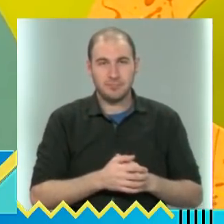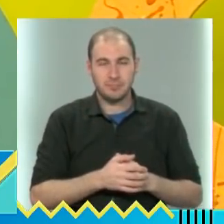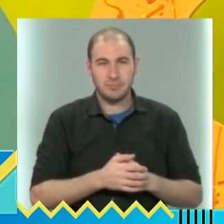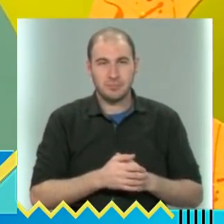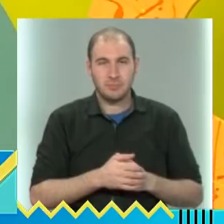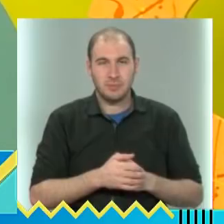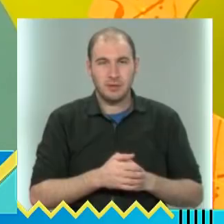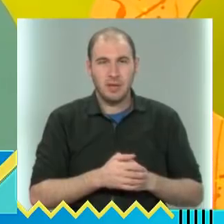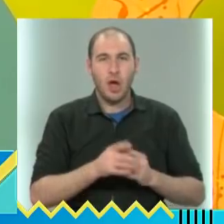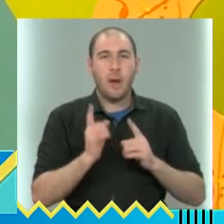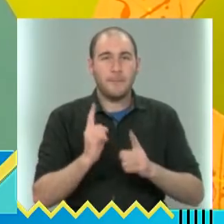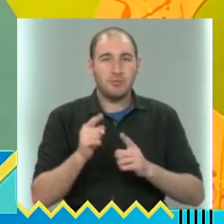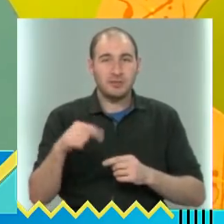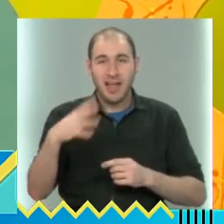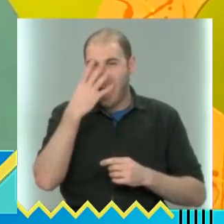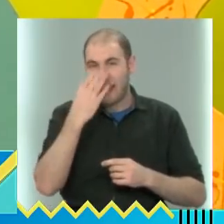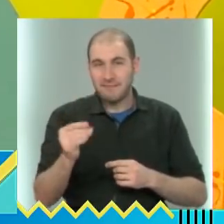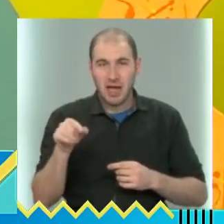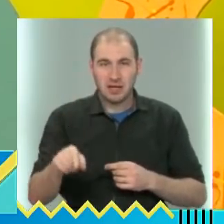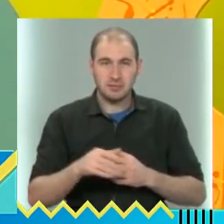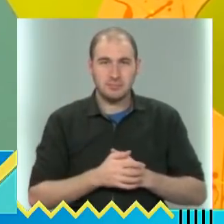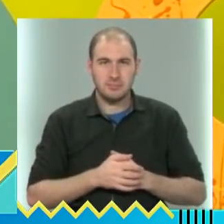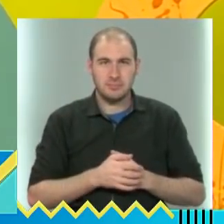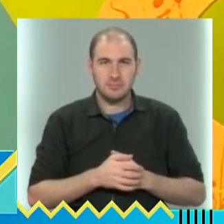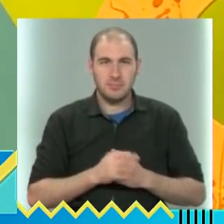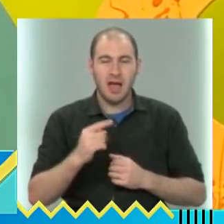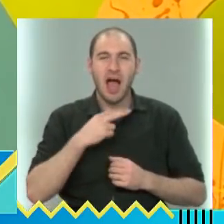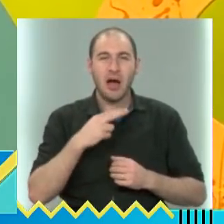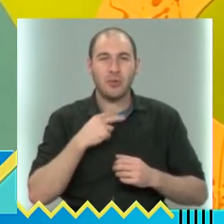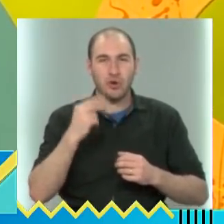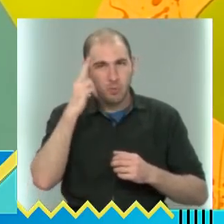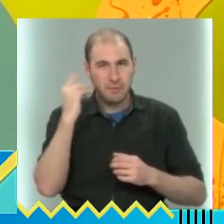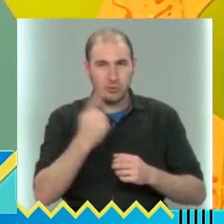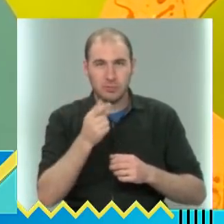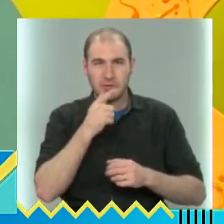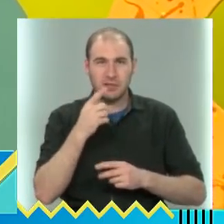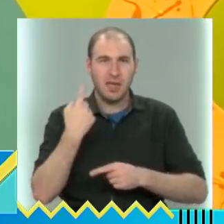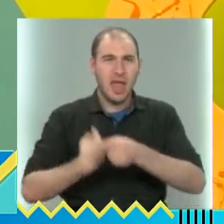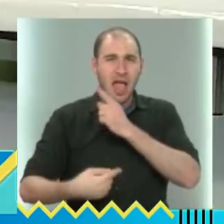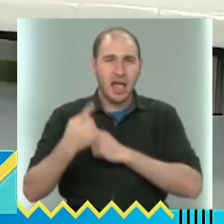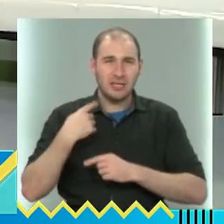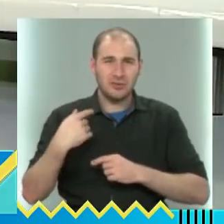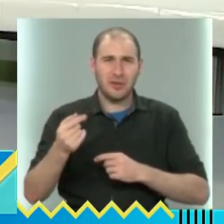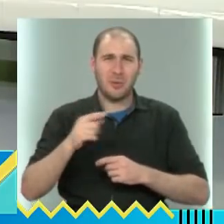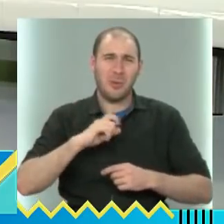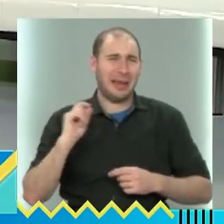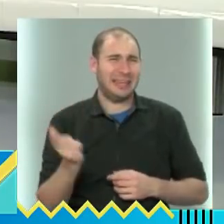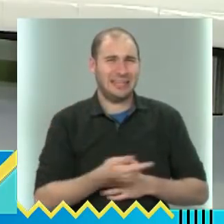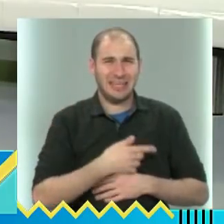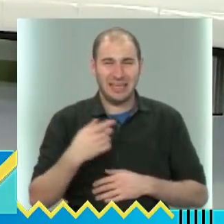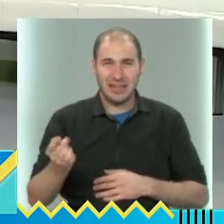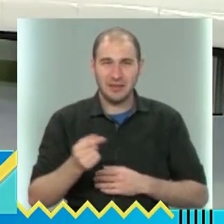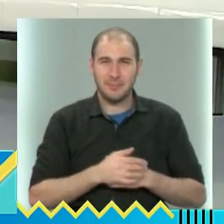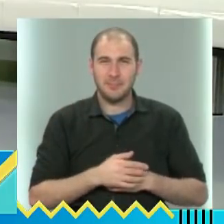esta docente, digamos, General Alvear, que largó un audio de 9 minutos que parecía una historia orwelliana, directamente, que